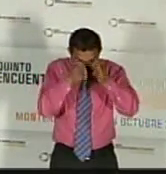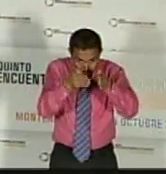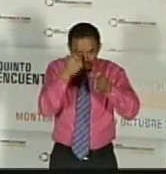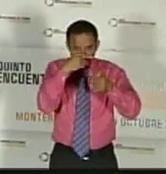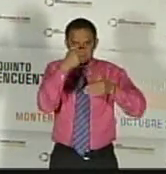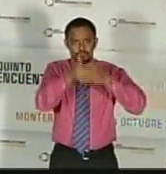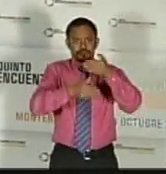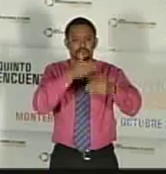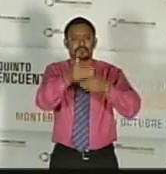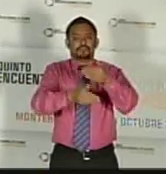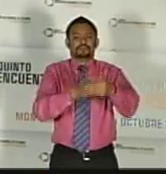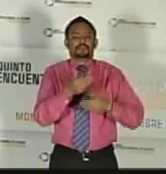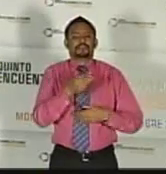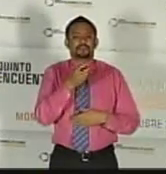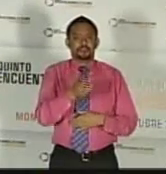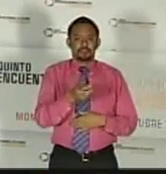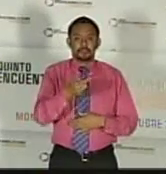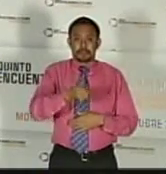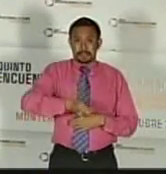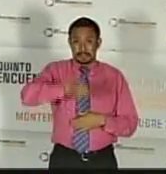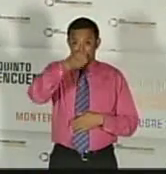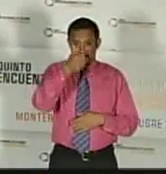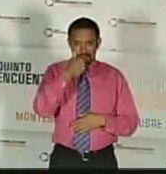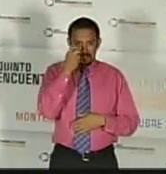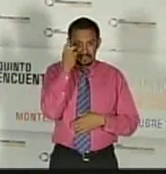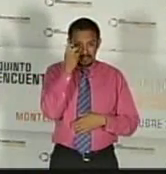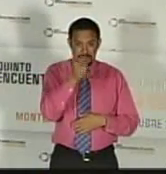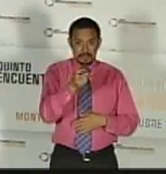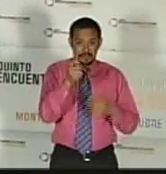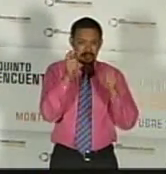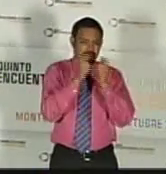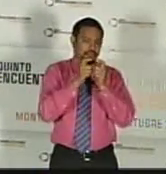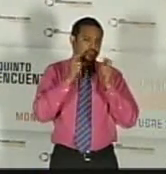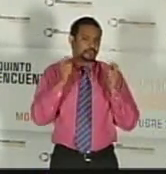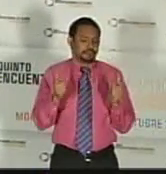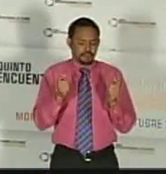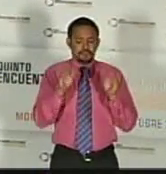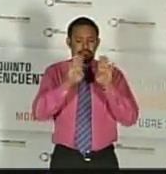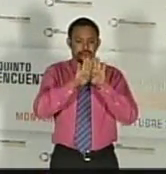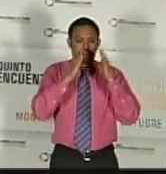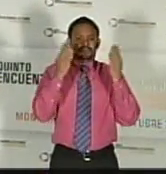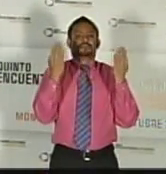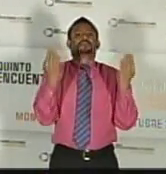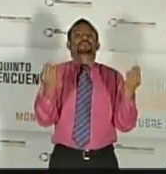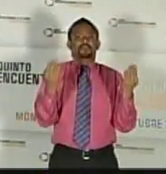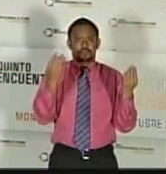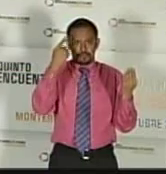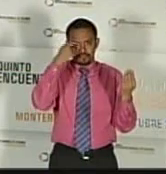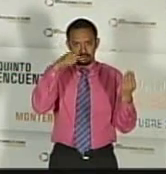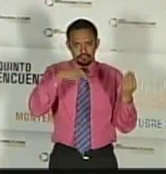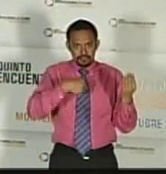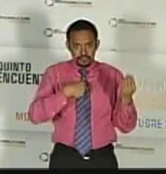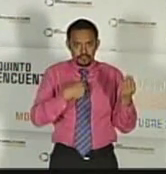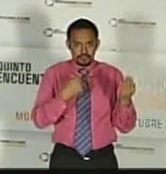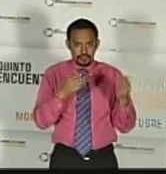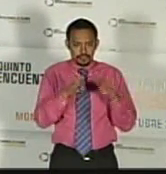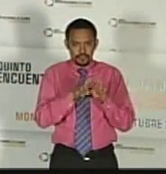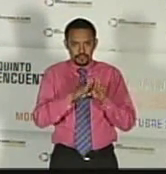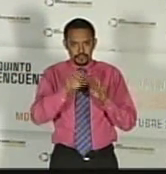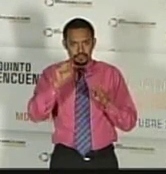evolución. Y la primer gran revelación para mí fue de Teilhard de